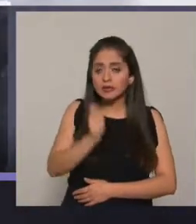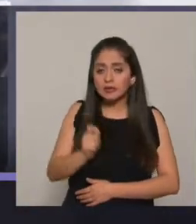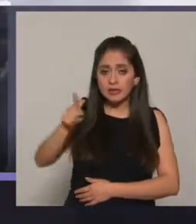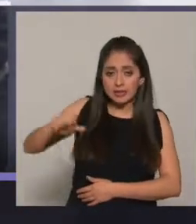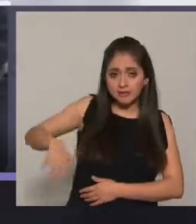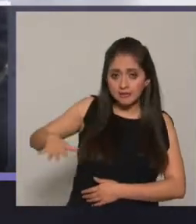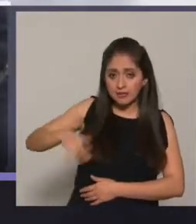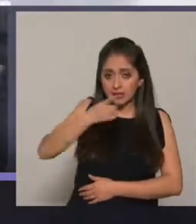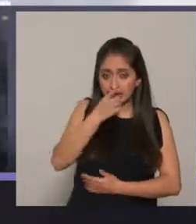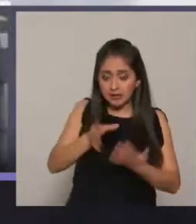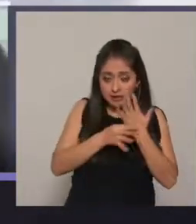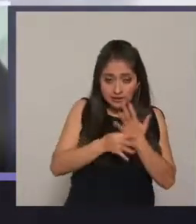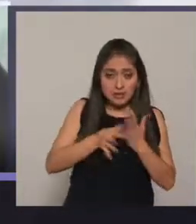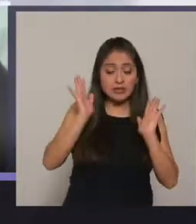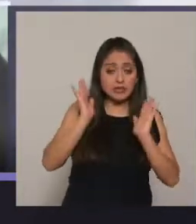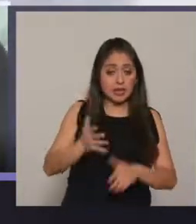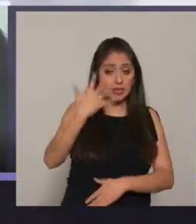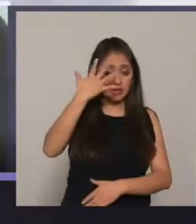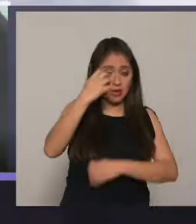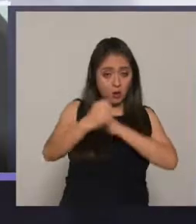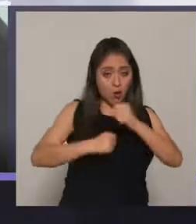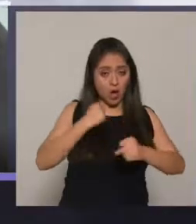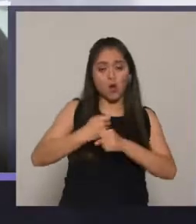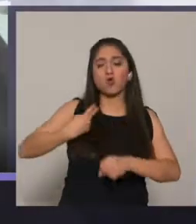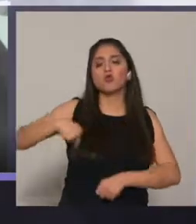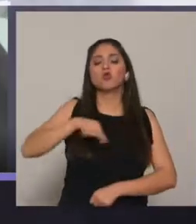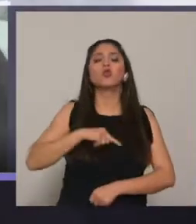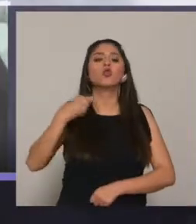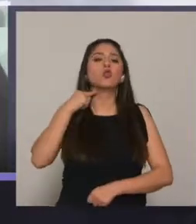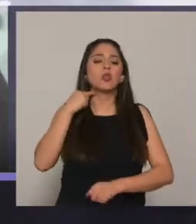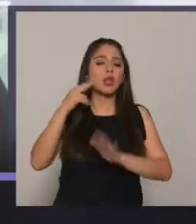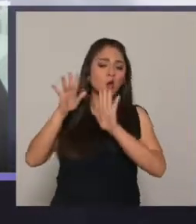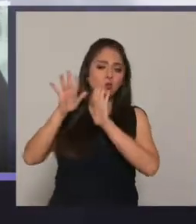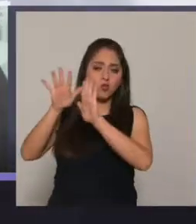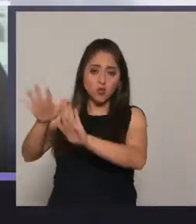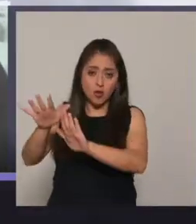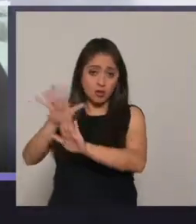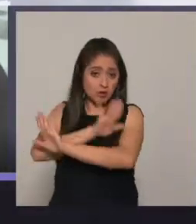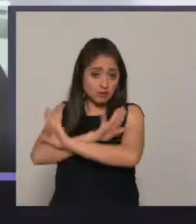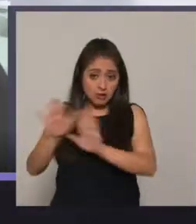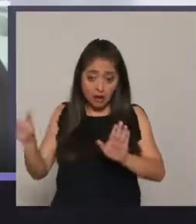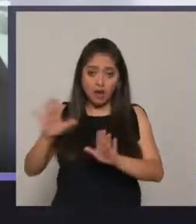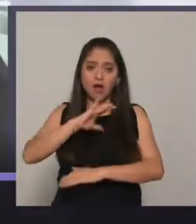los 5 años que los notarios conservamos los libros, los mandamos para su guarda definitiva al